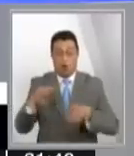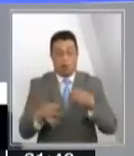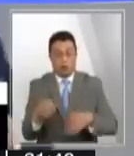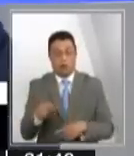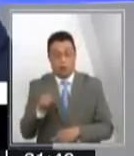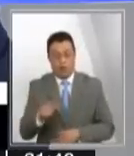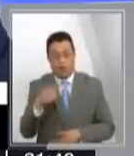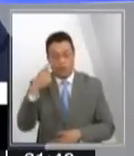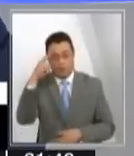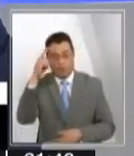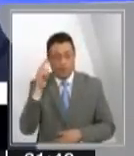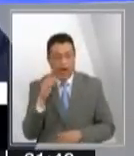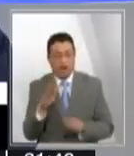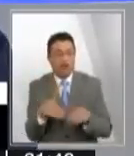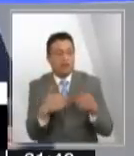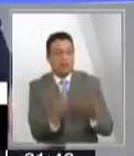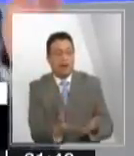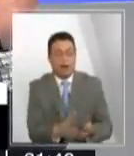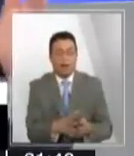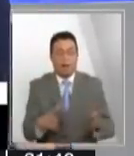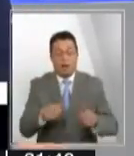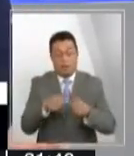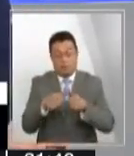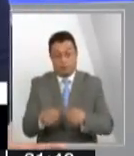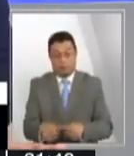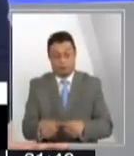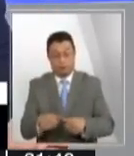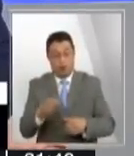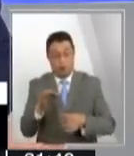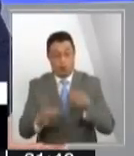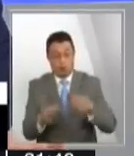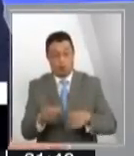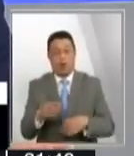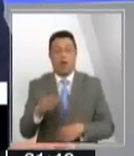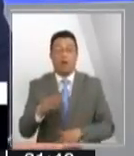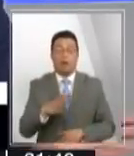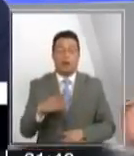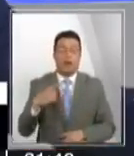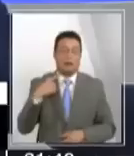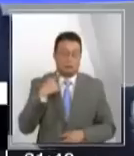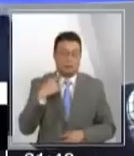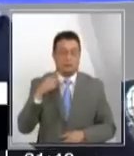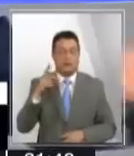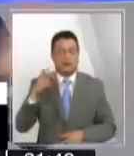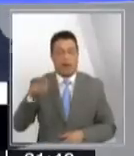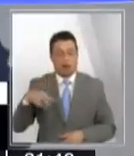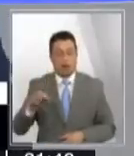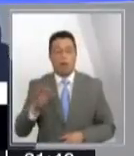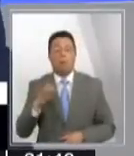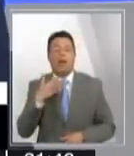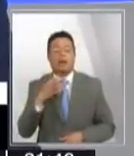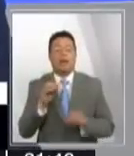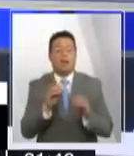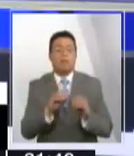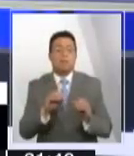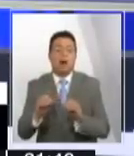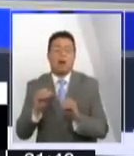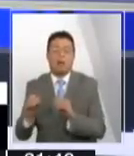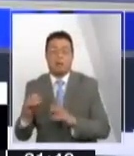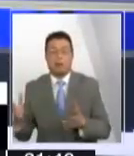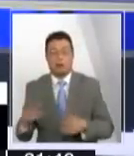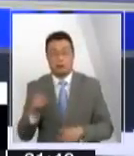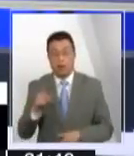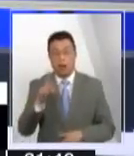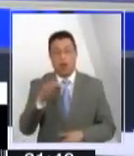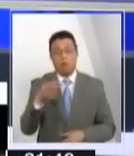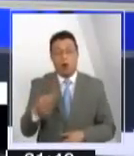daña, quedándose, en mi opinión, a la cartera de Justicia y al gobierno. ¿Y para qué prolongar ese ¿Qué problema? Responsabilidad tiene La Moneda